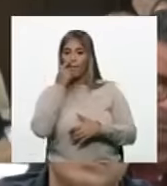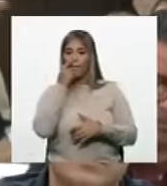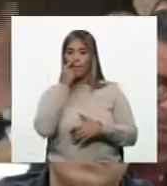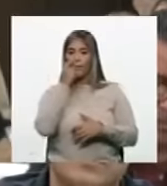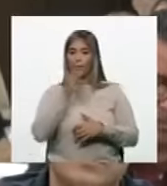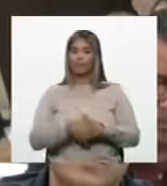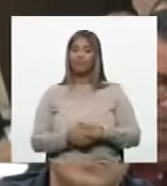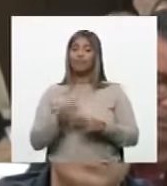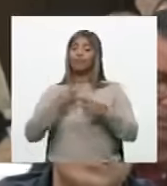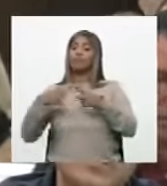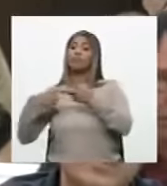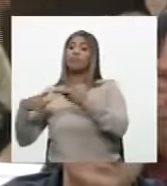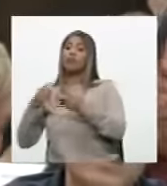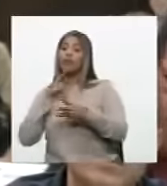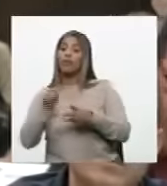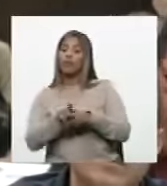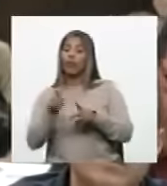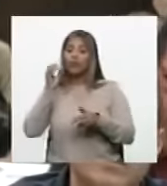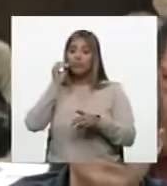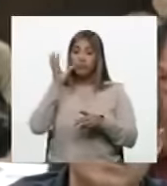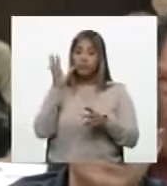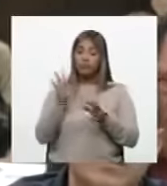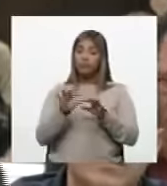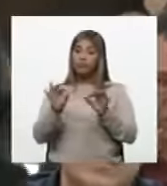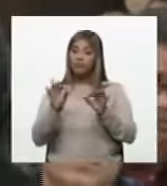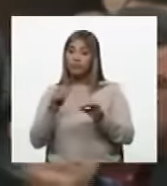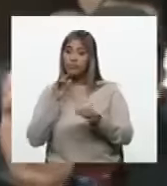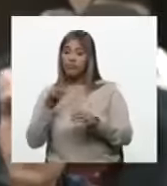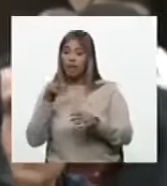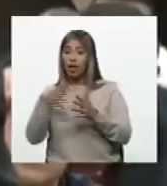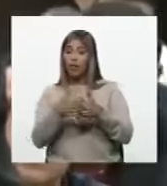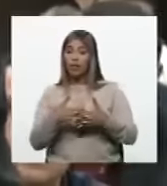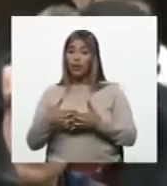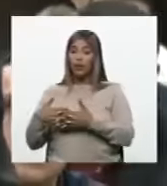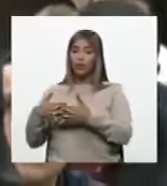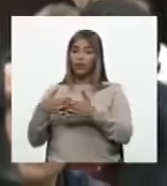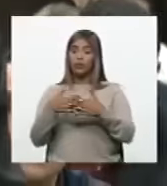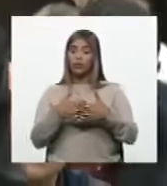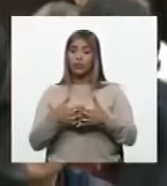por la extensión que tiene y por la capacidad de refinación que tiene para los Estados Unidos.